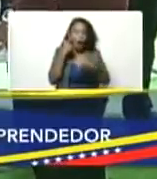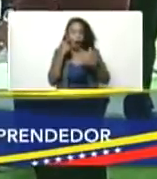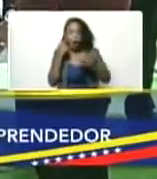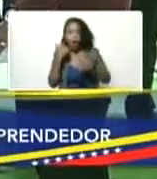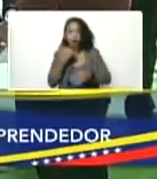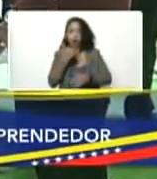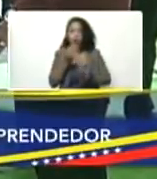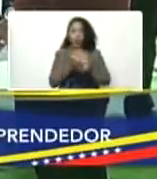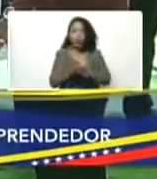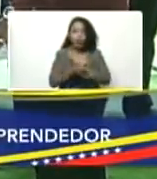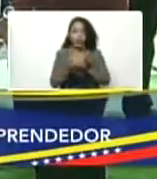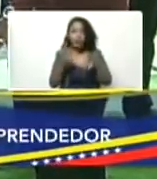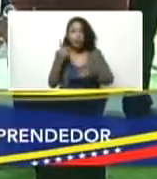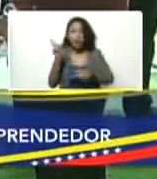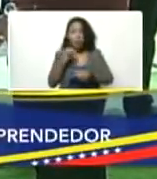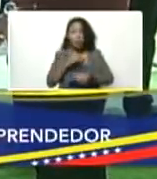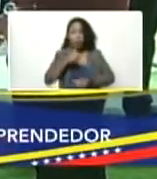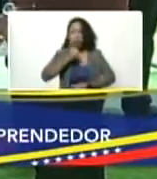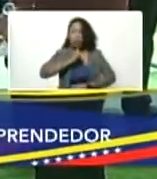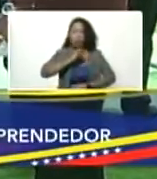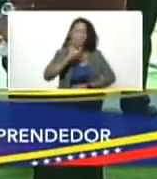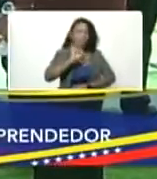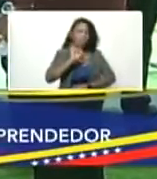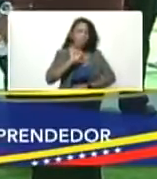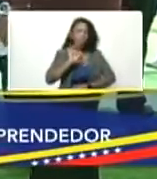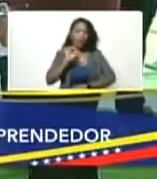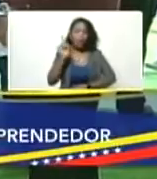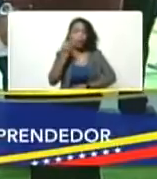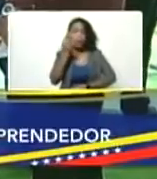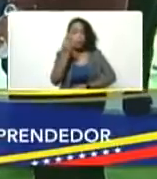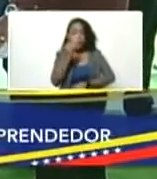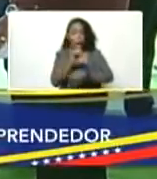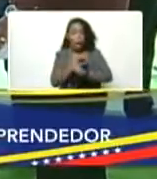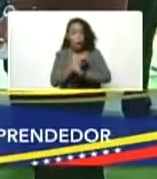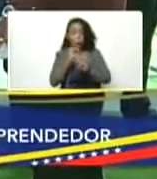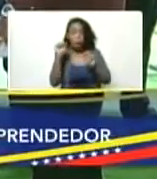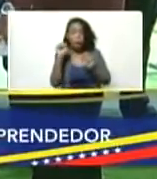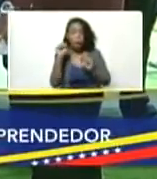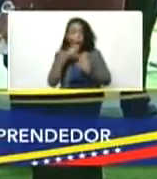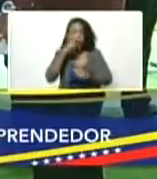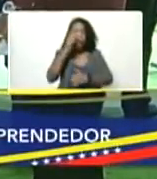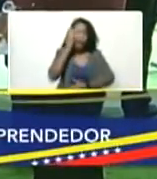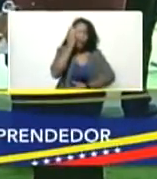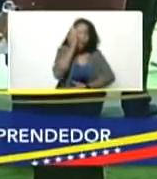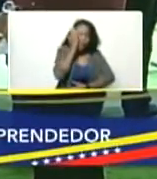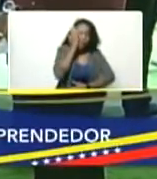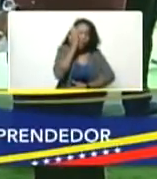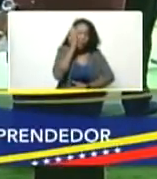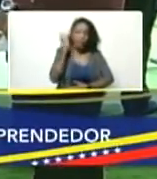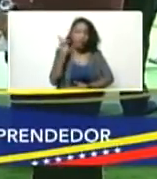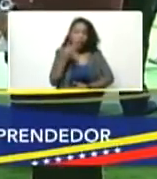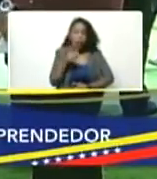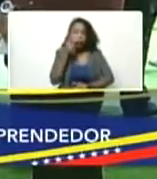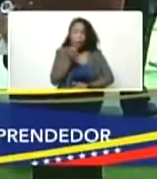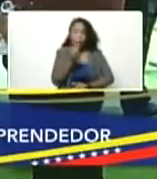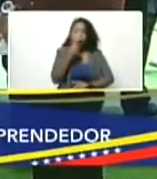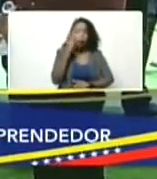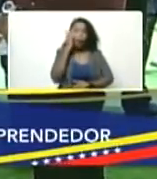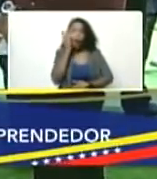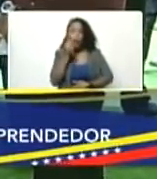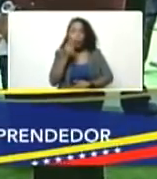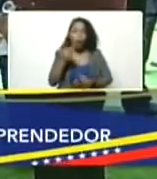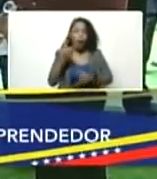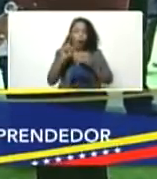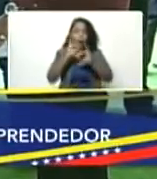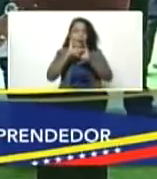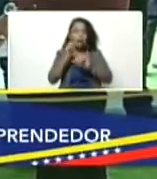mío. Ay, eso es inaguantable. A las 3 de la mañana. Y te tomas ahí algo, y después amanece